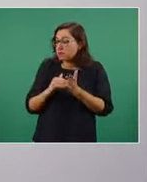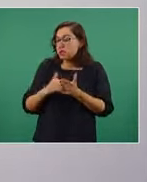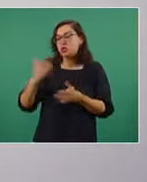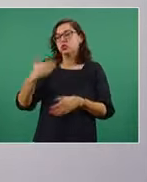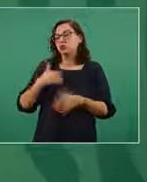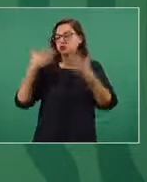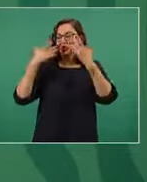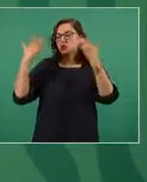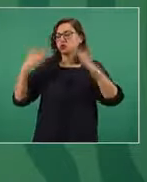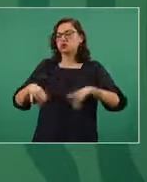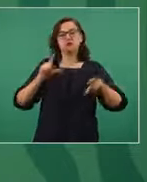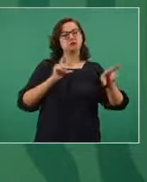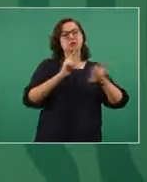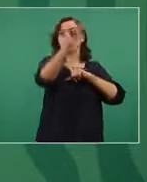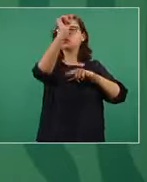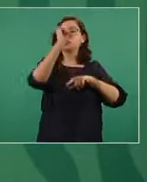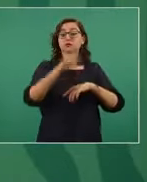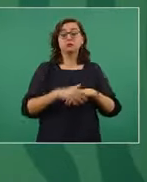No,